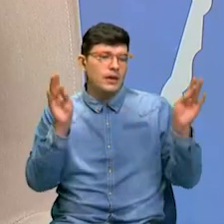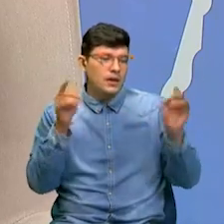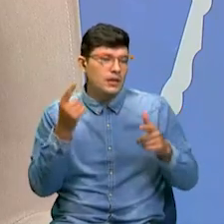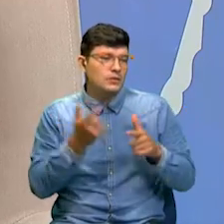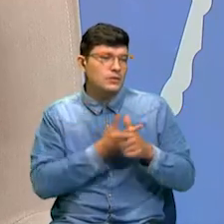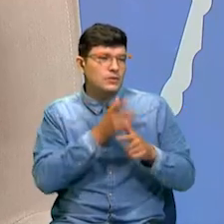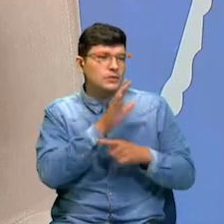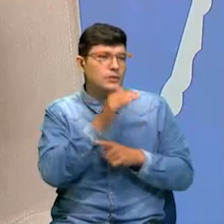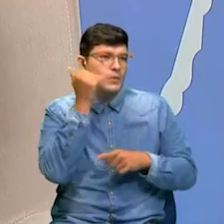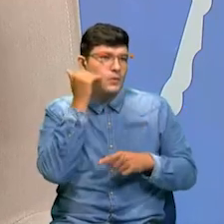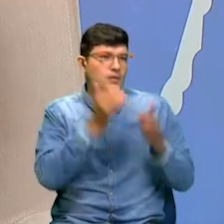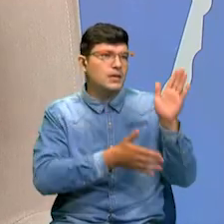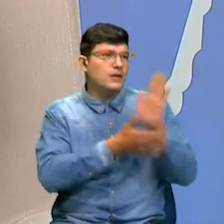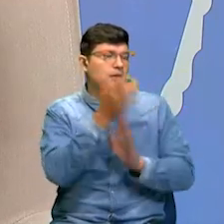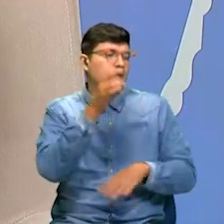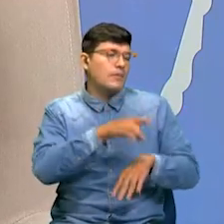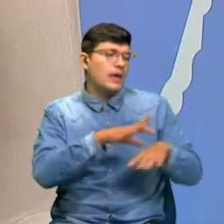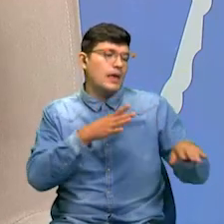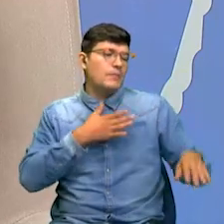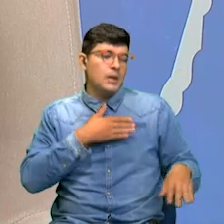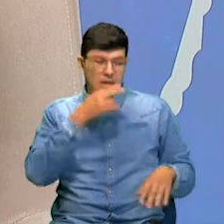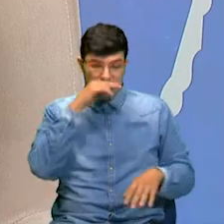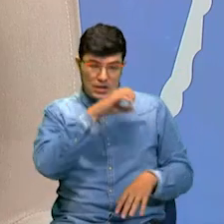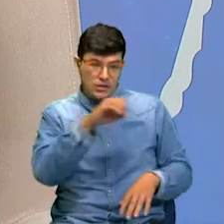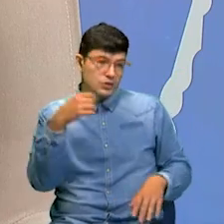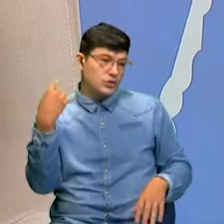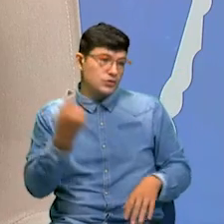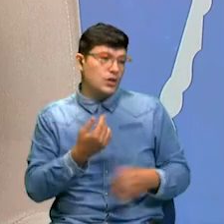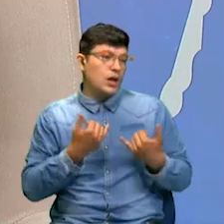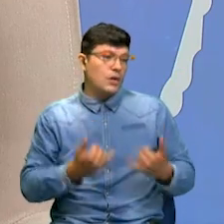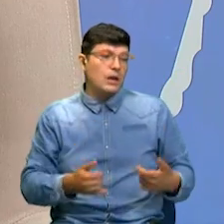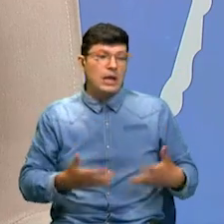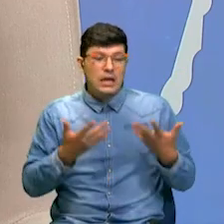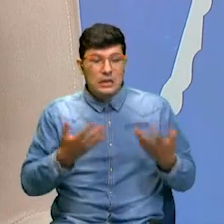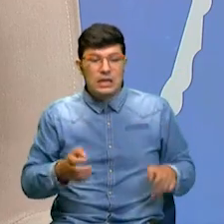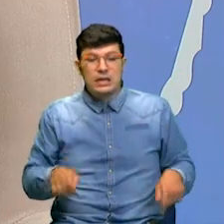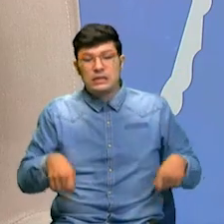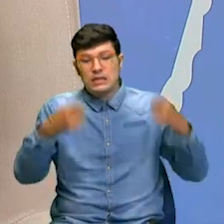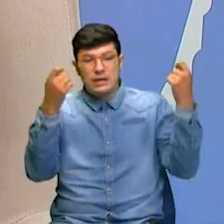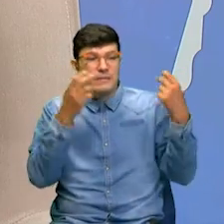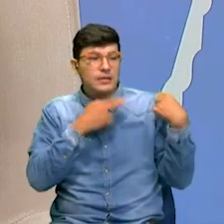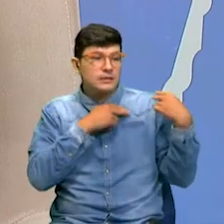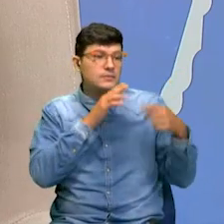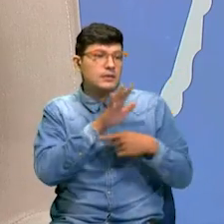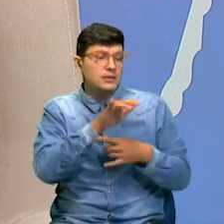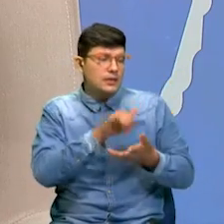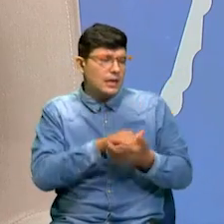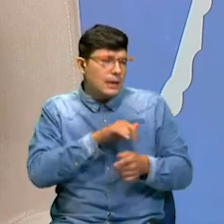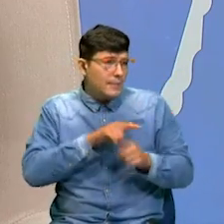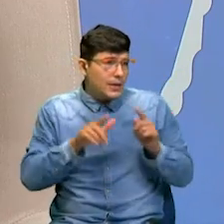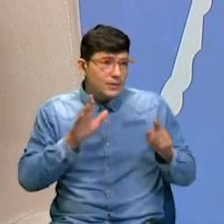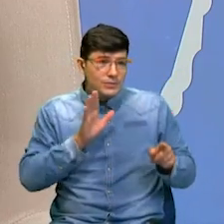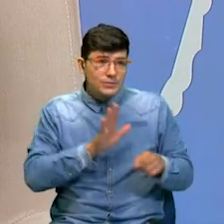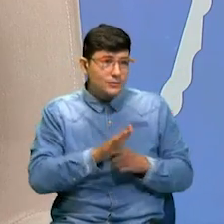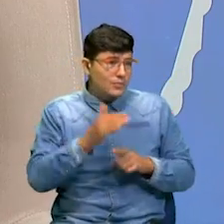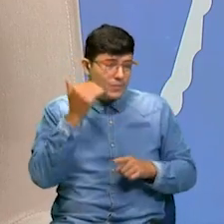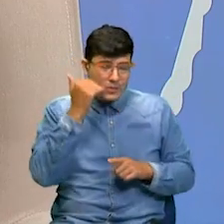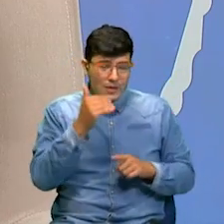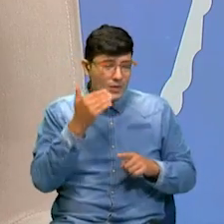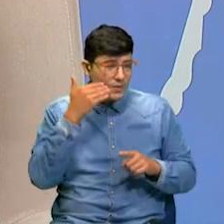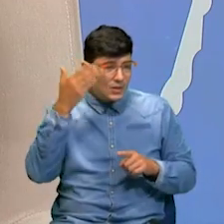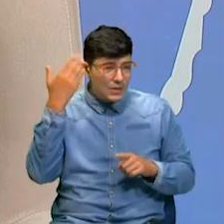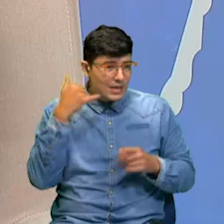ella se fue y me dejó los niños a mí y ahora quiere salvar responsabilidades. pero si ella, cuando se